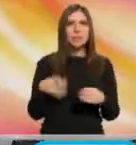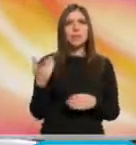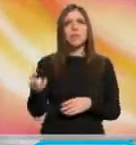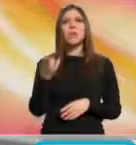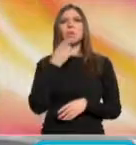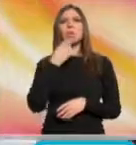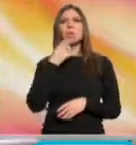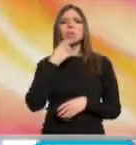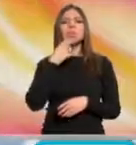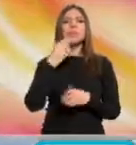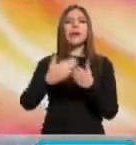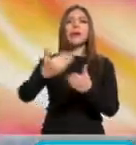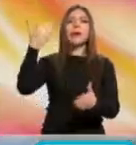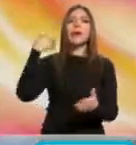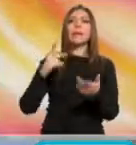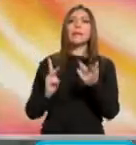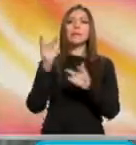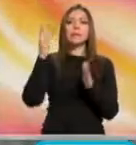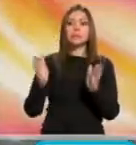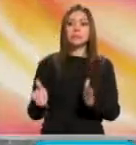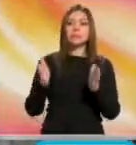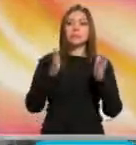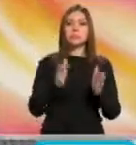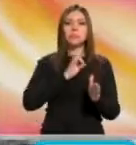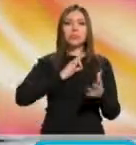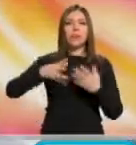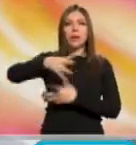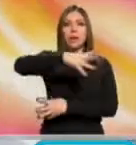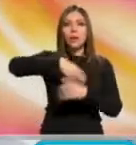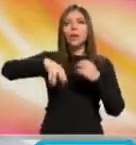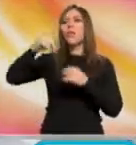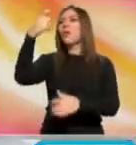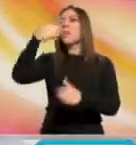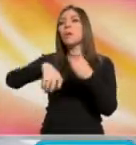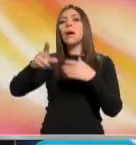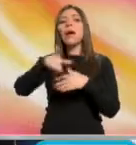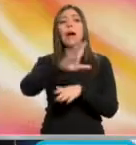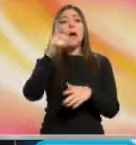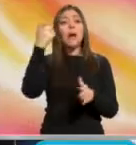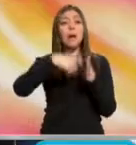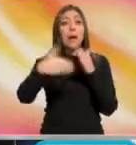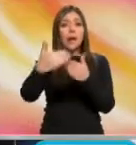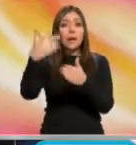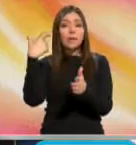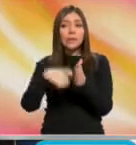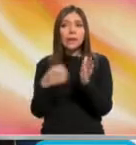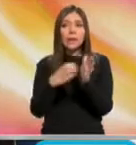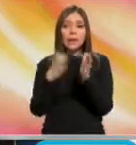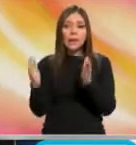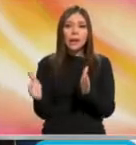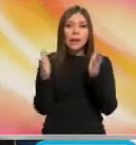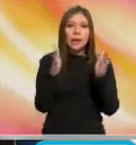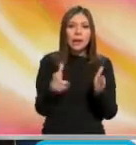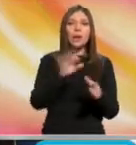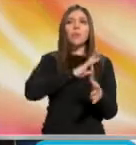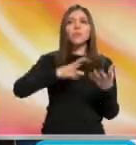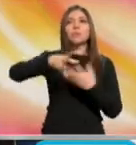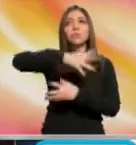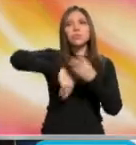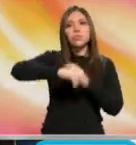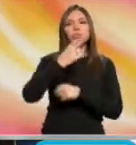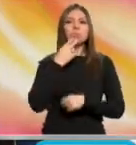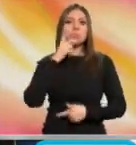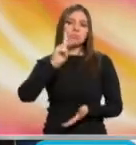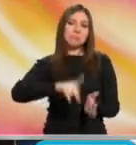vegetales por que hemos supuesto. comprado previamente. Exacto. Eso, Gabriela, rehusar, no darle un segundo uso a algo que no fue preconcebido Exacto. para ello. Perfecto. Eso es reciclar. Eso puede